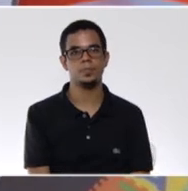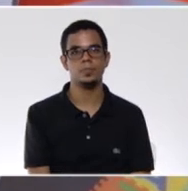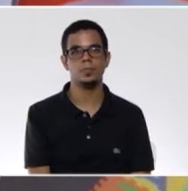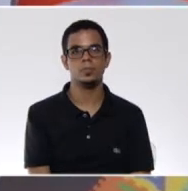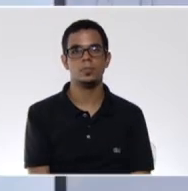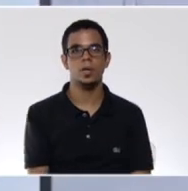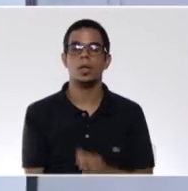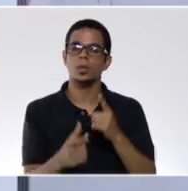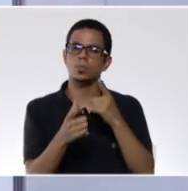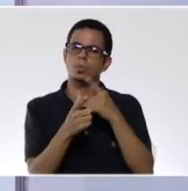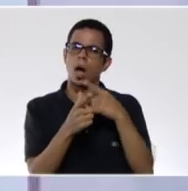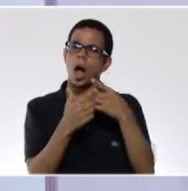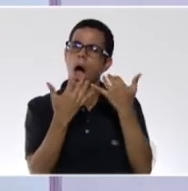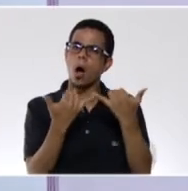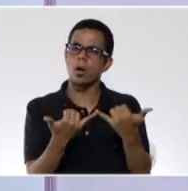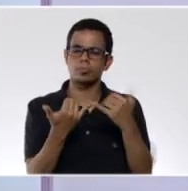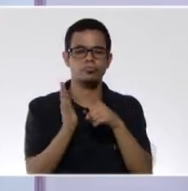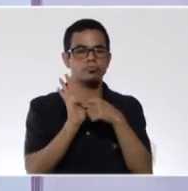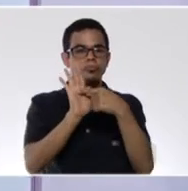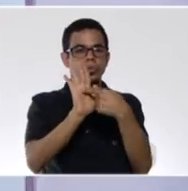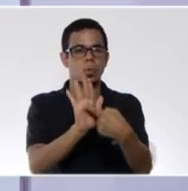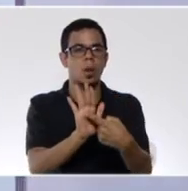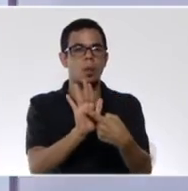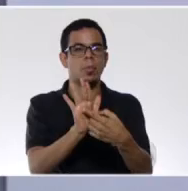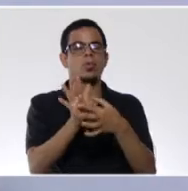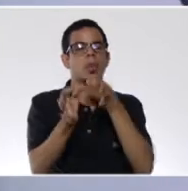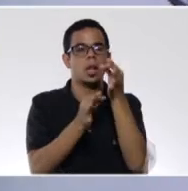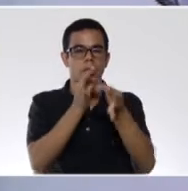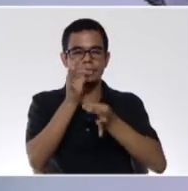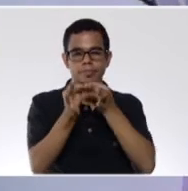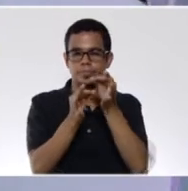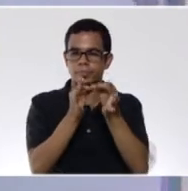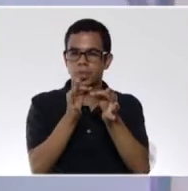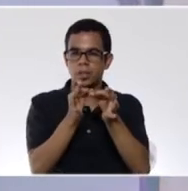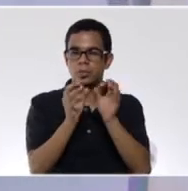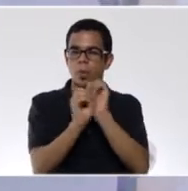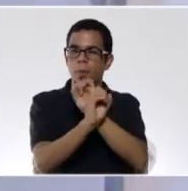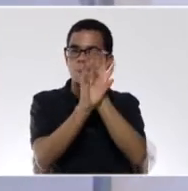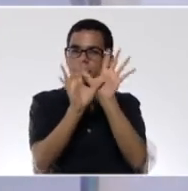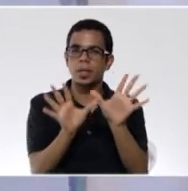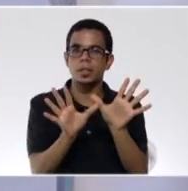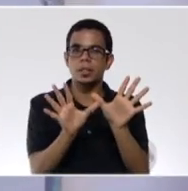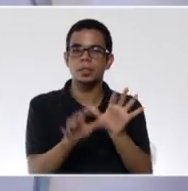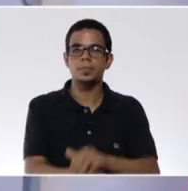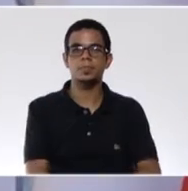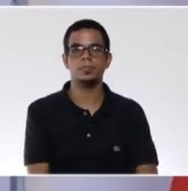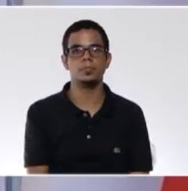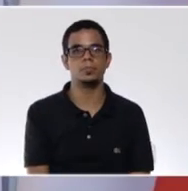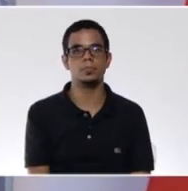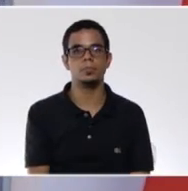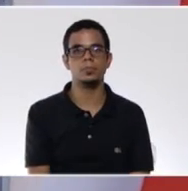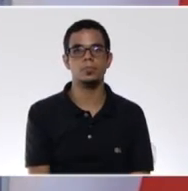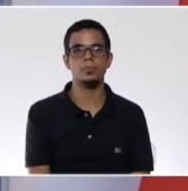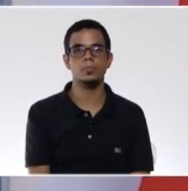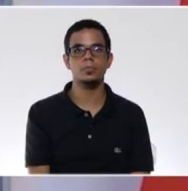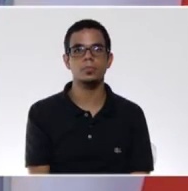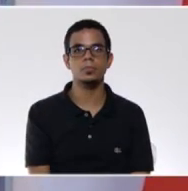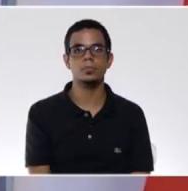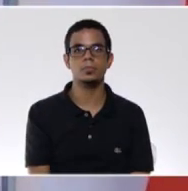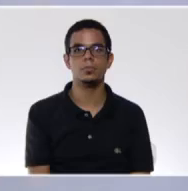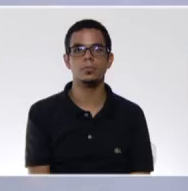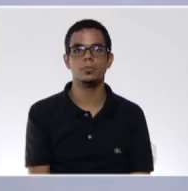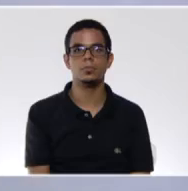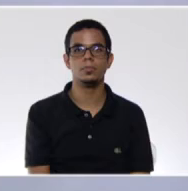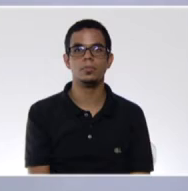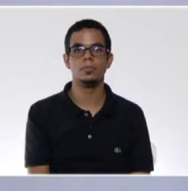realizar la demostración algebraica de esta expresión, para lo cual multiplicamos el factor x